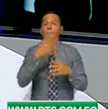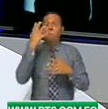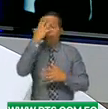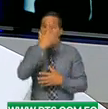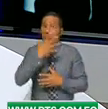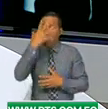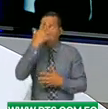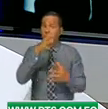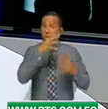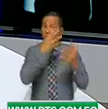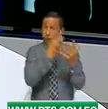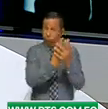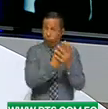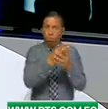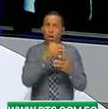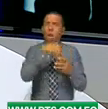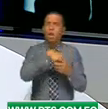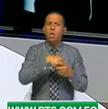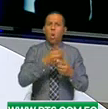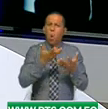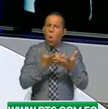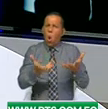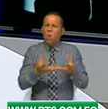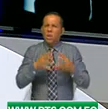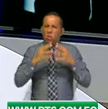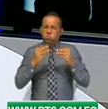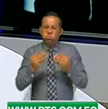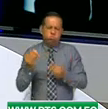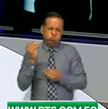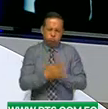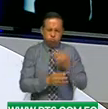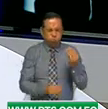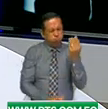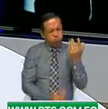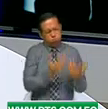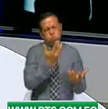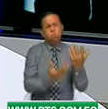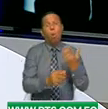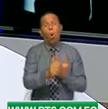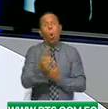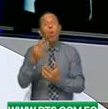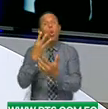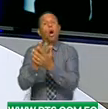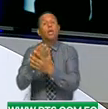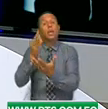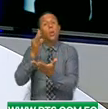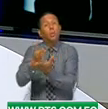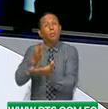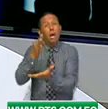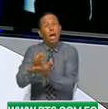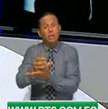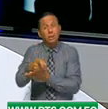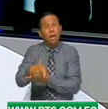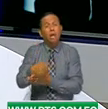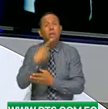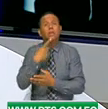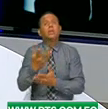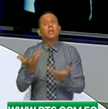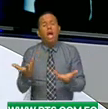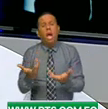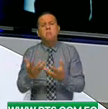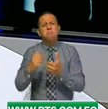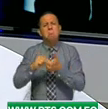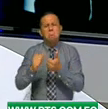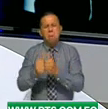de privación, mientras que en Cotopaxi se subieron a los techos. El gobierno advierte de más traslados a la cárcel de La